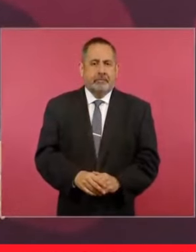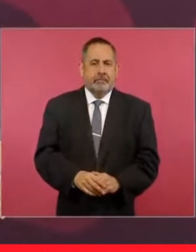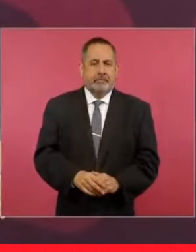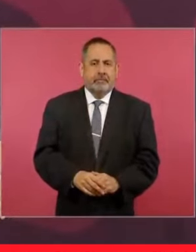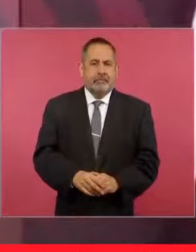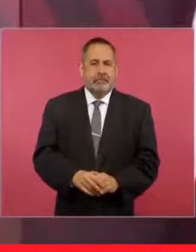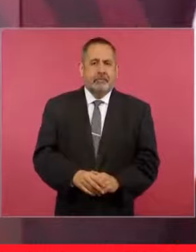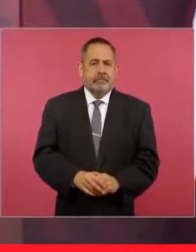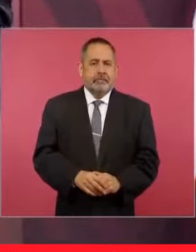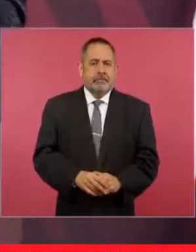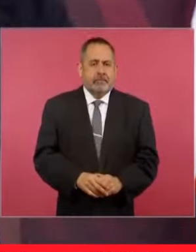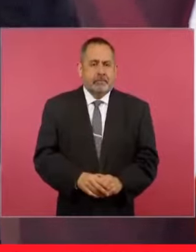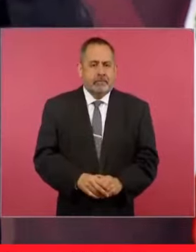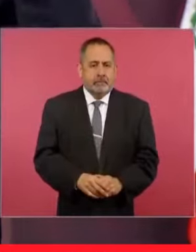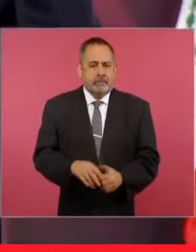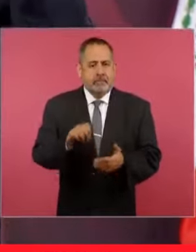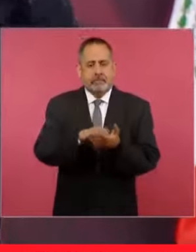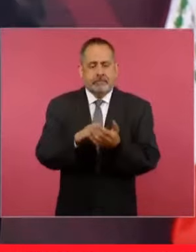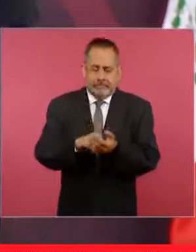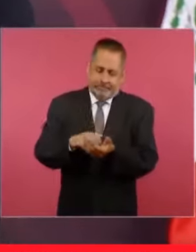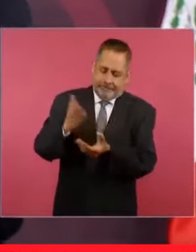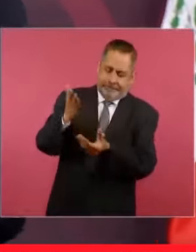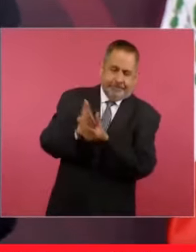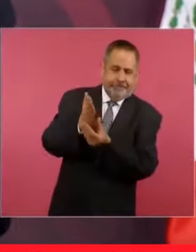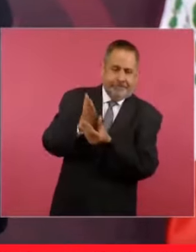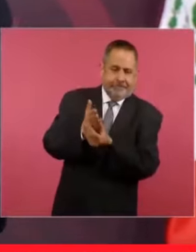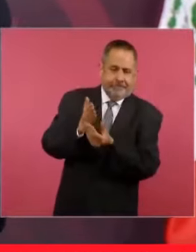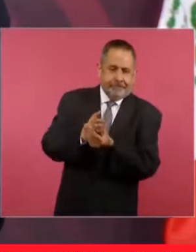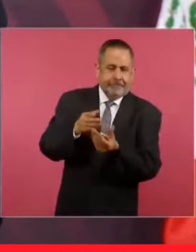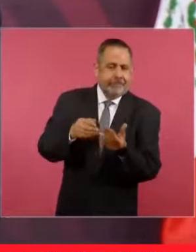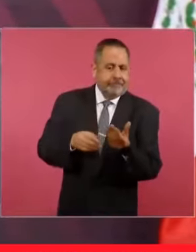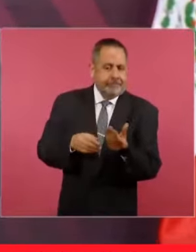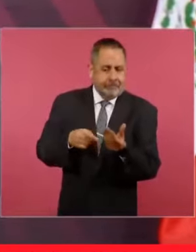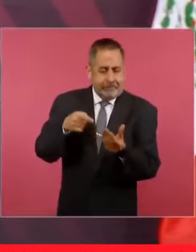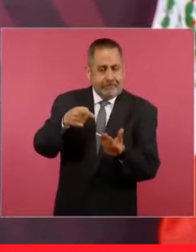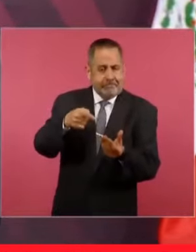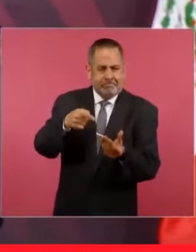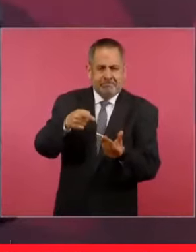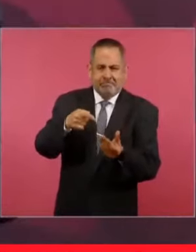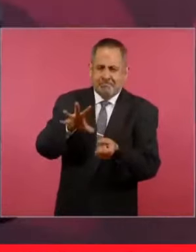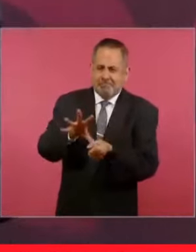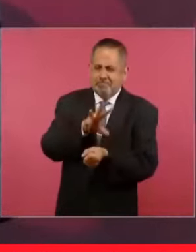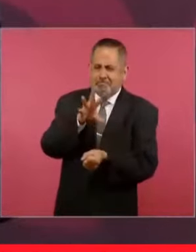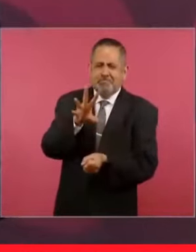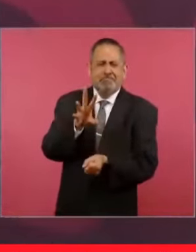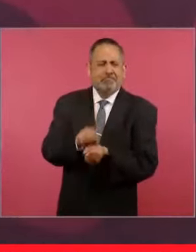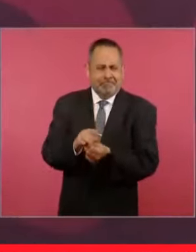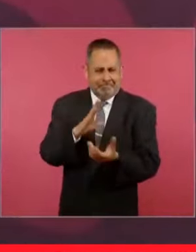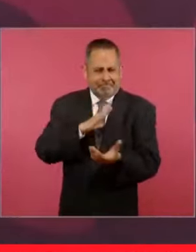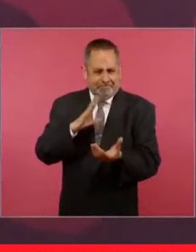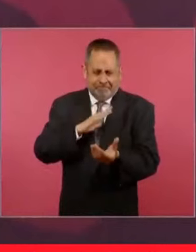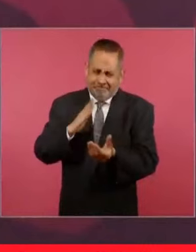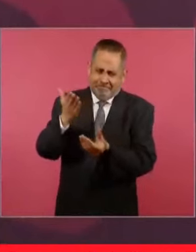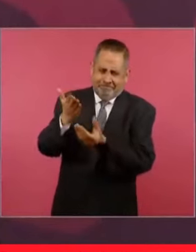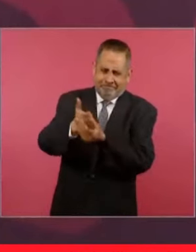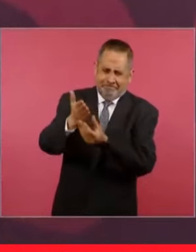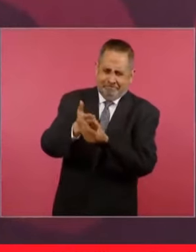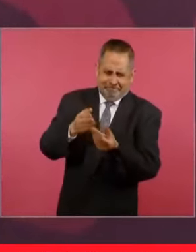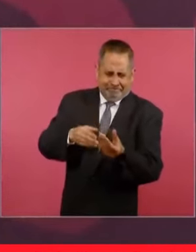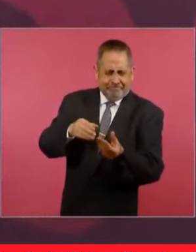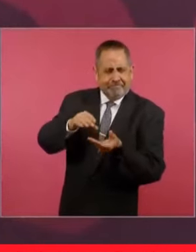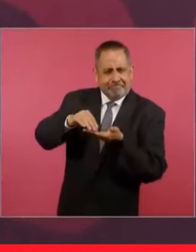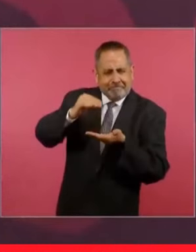ejemplo el taco es lo más completo que puede ha nada más